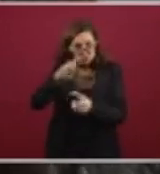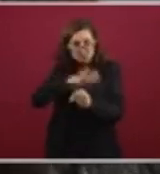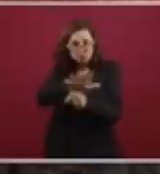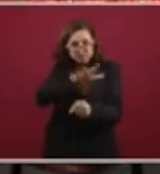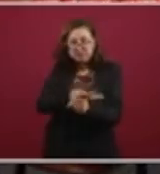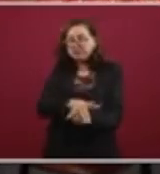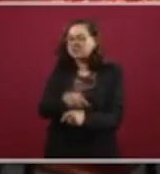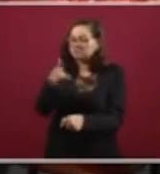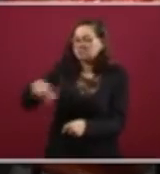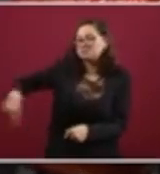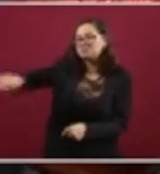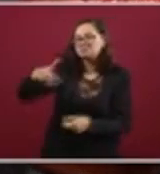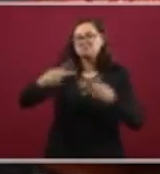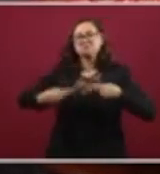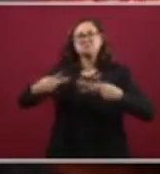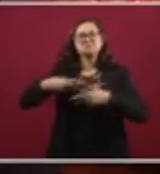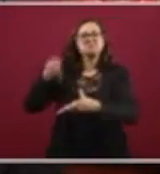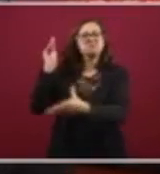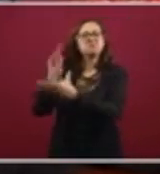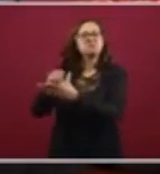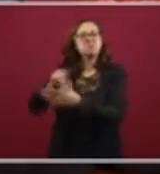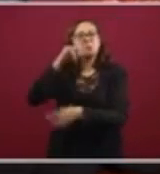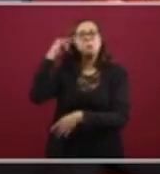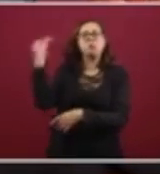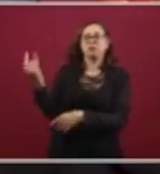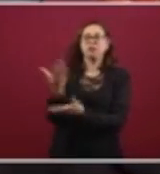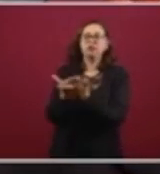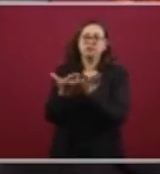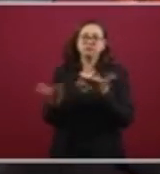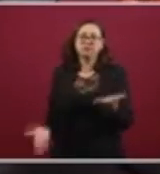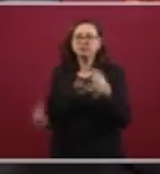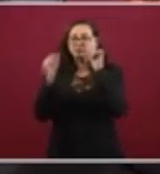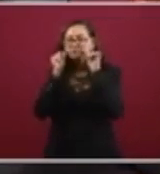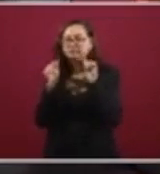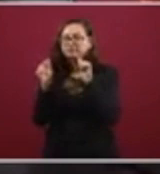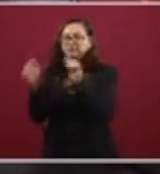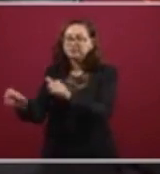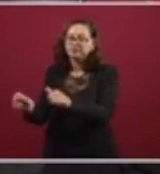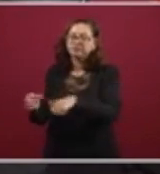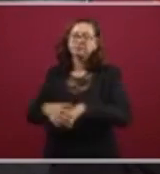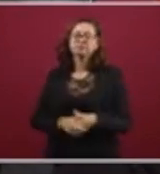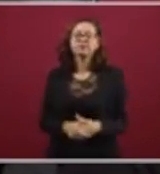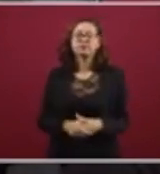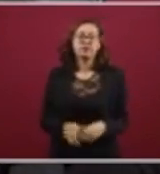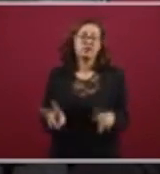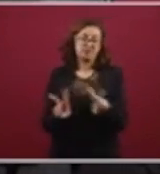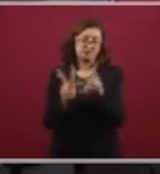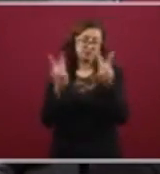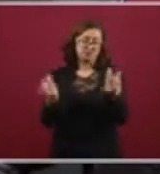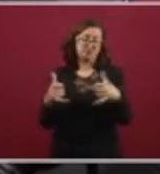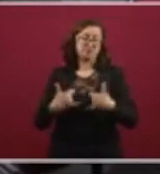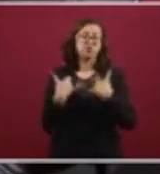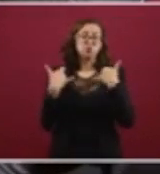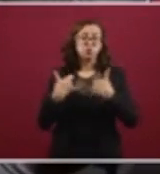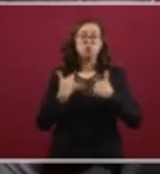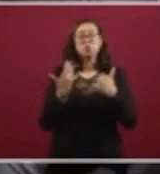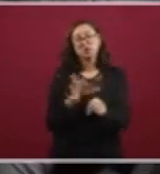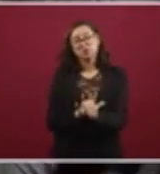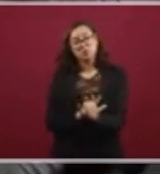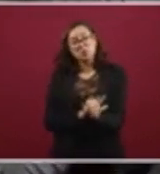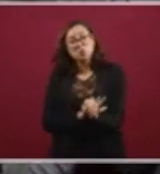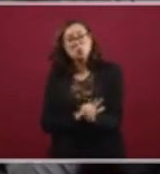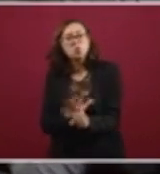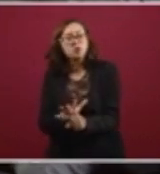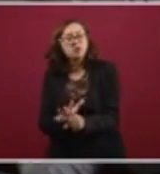eran tomados en cuenta. Lo que hicieron en el caso de los jóvenes en los